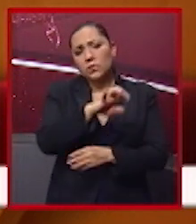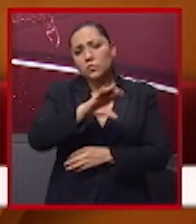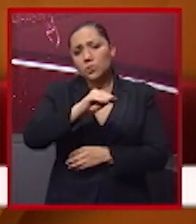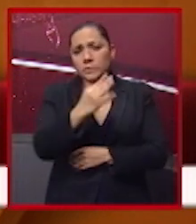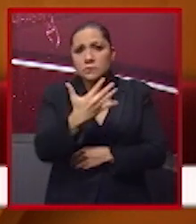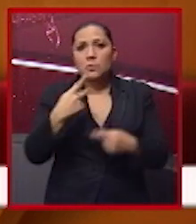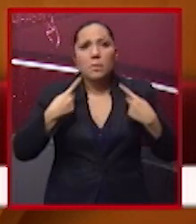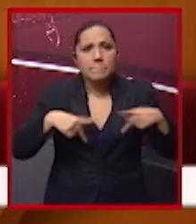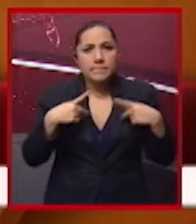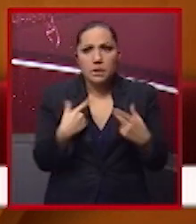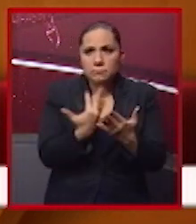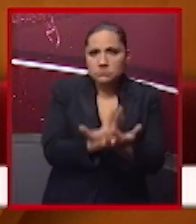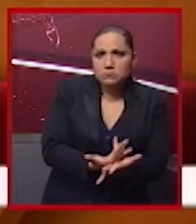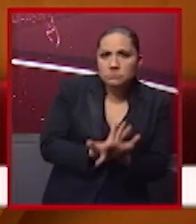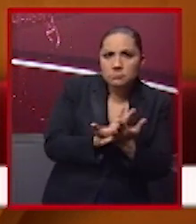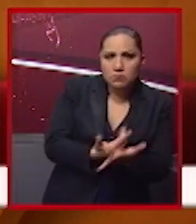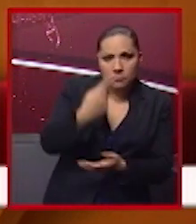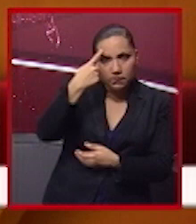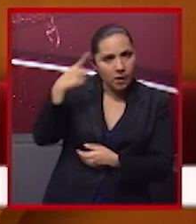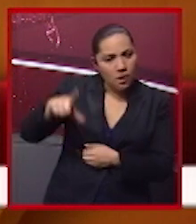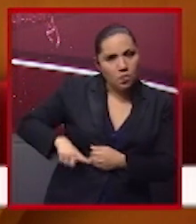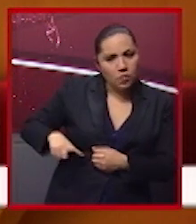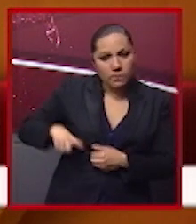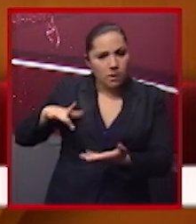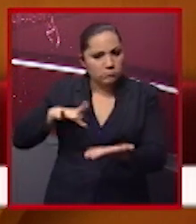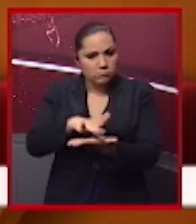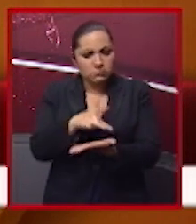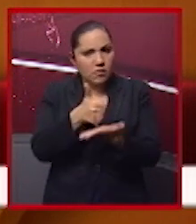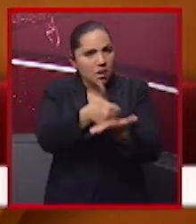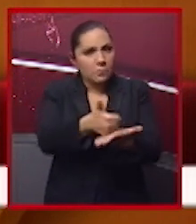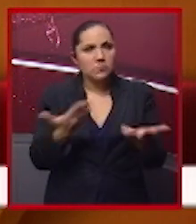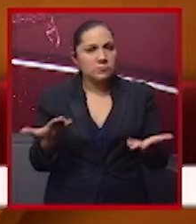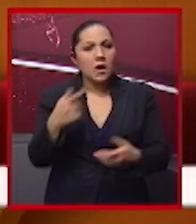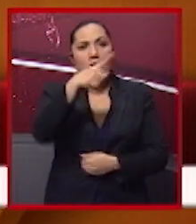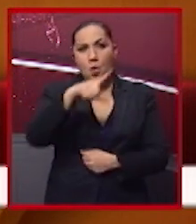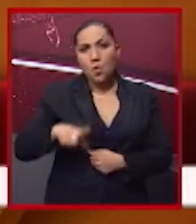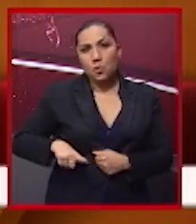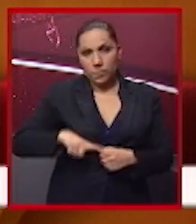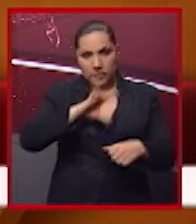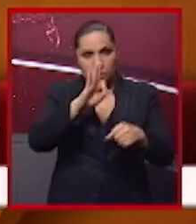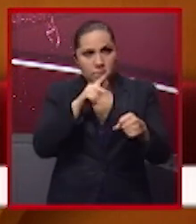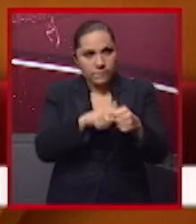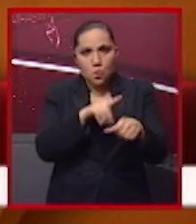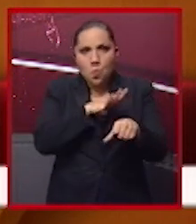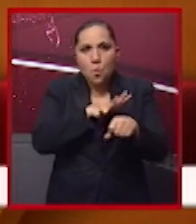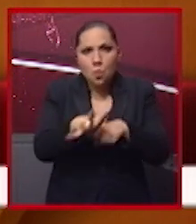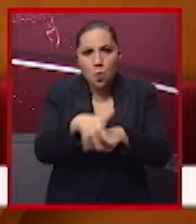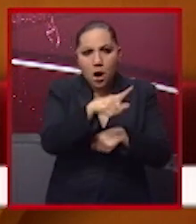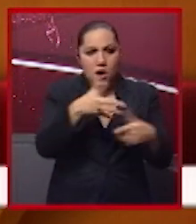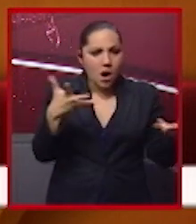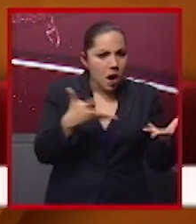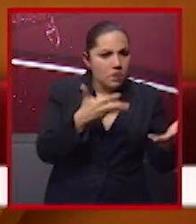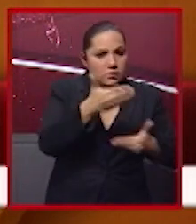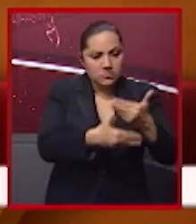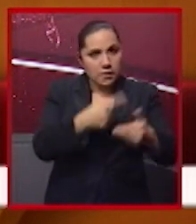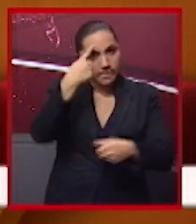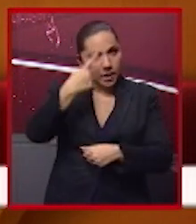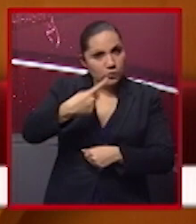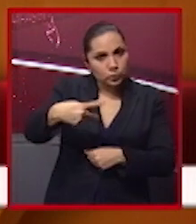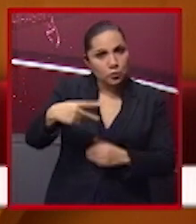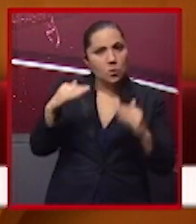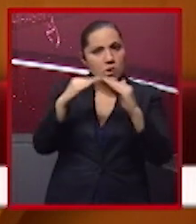Quisiera preguntarle qué efecto tuvieron las estrategias de gobierno federal para la reconstrucción y reparación de las viviendas de las familias